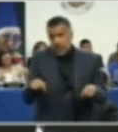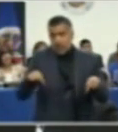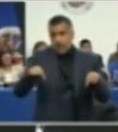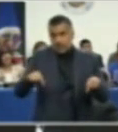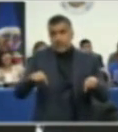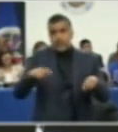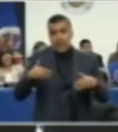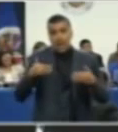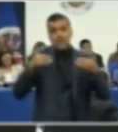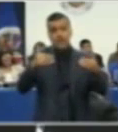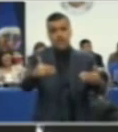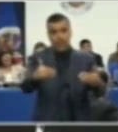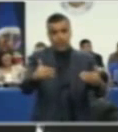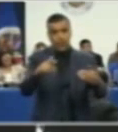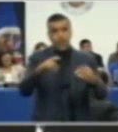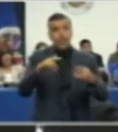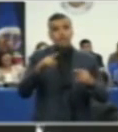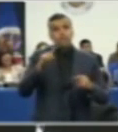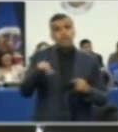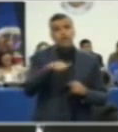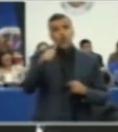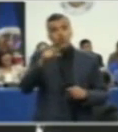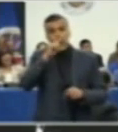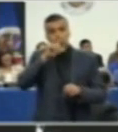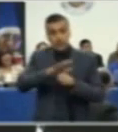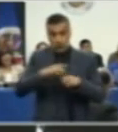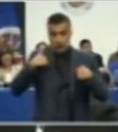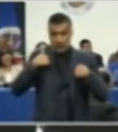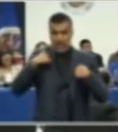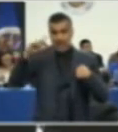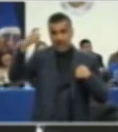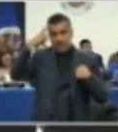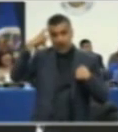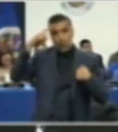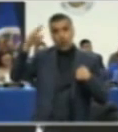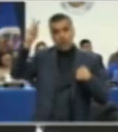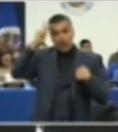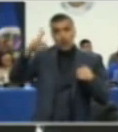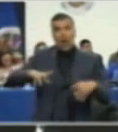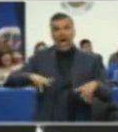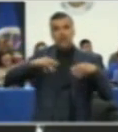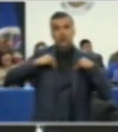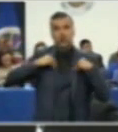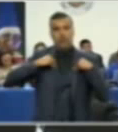específico, ir avanzando con relación a este punto. Es otro compromiso que el Estado peruano asume